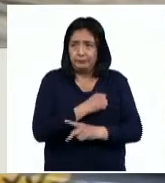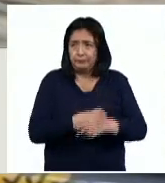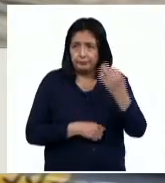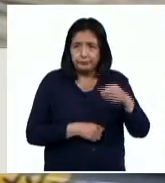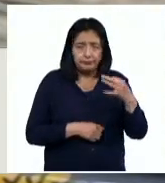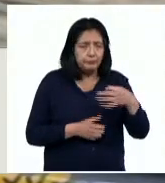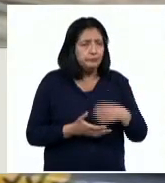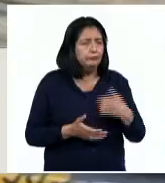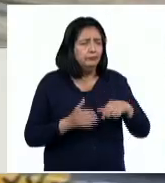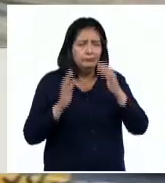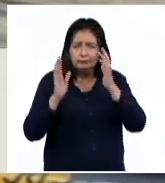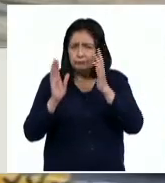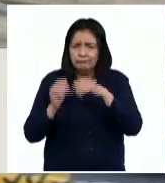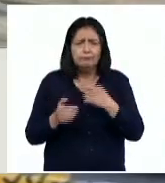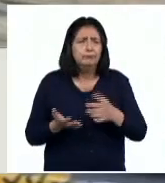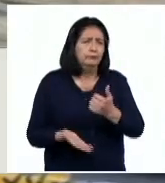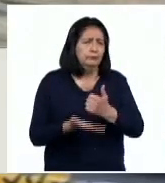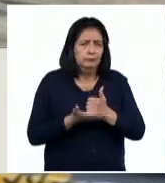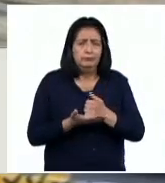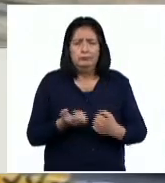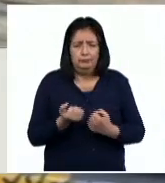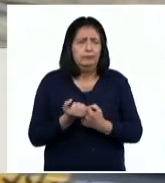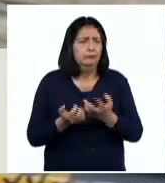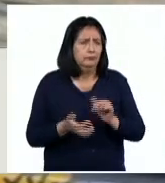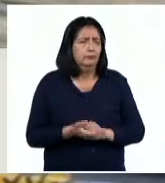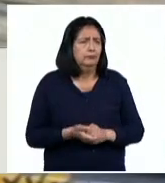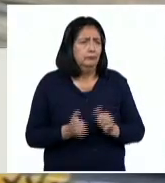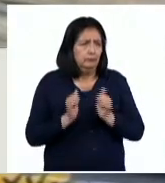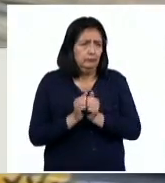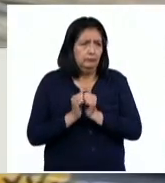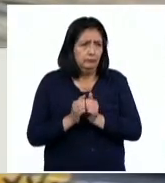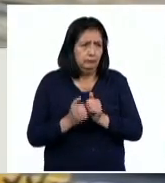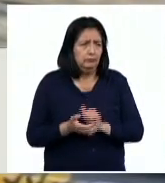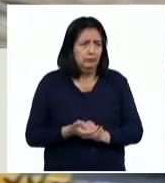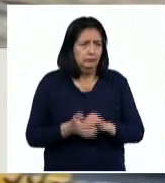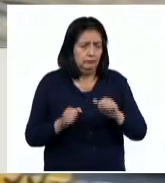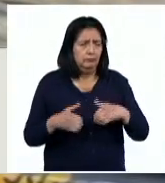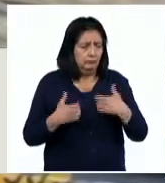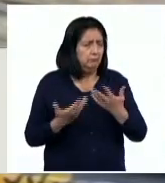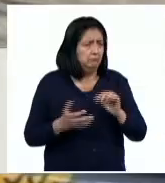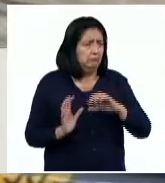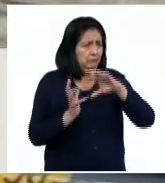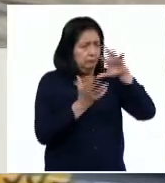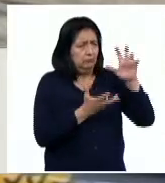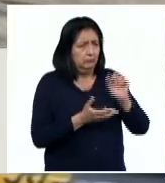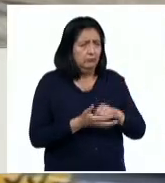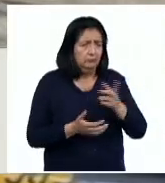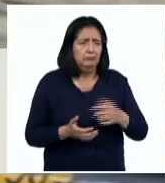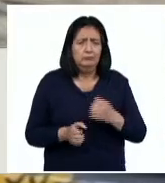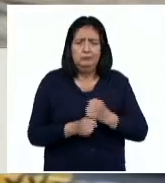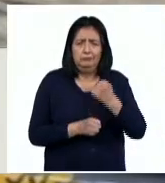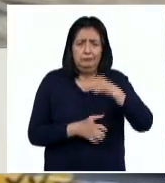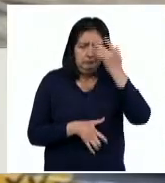siempre han estado atentos para darnos la mano y poder juntos, poder a nivel mundial, derrotar